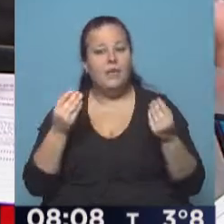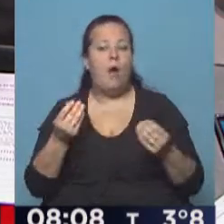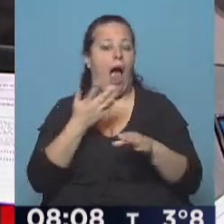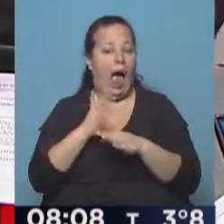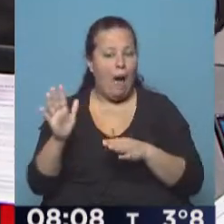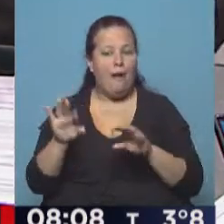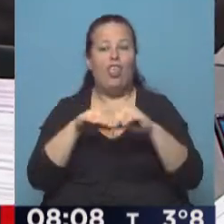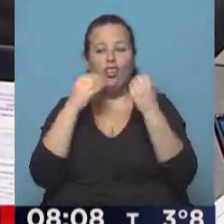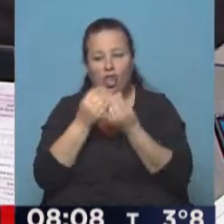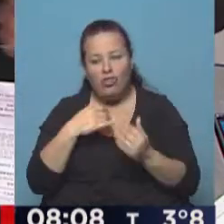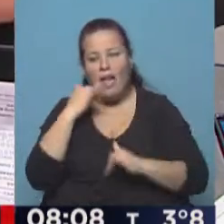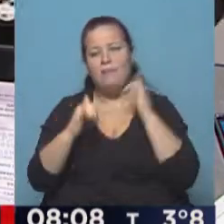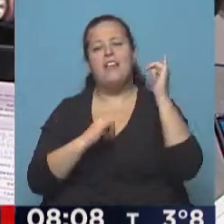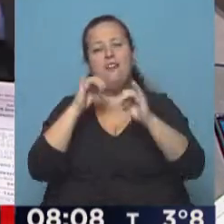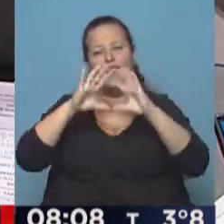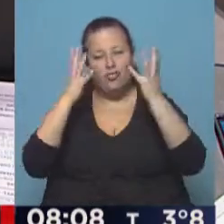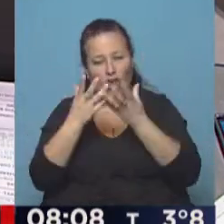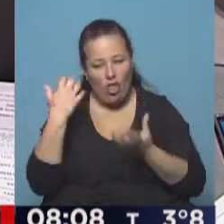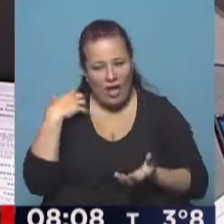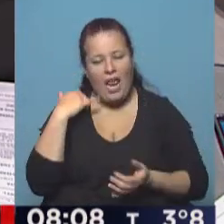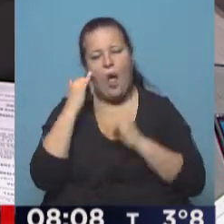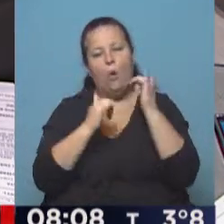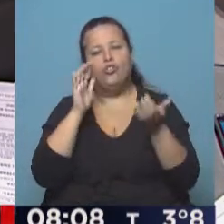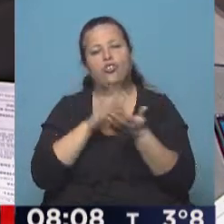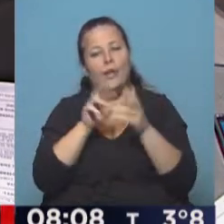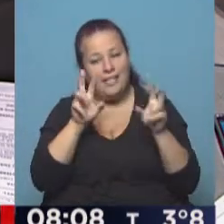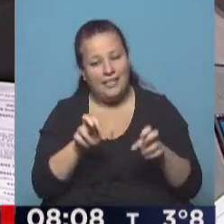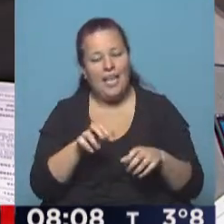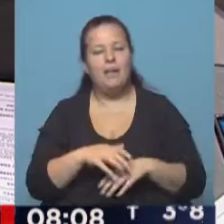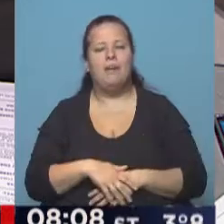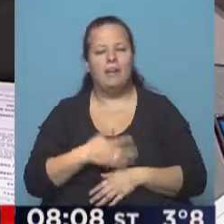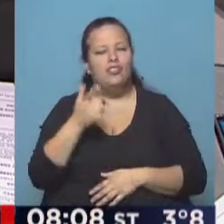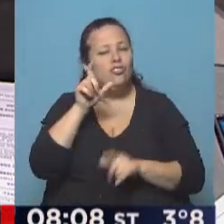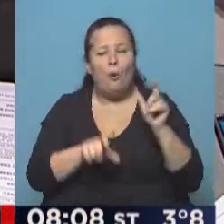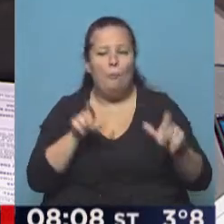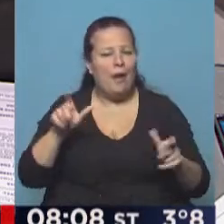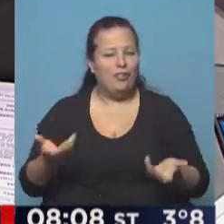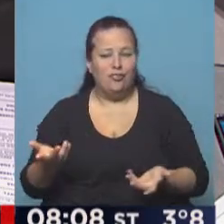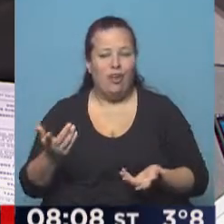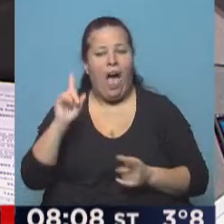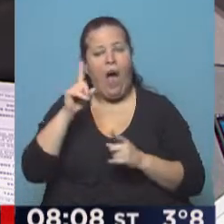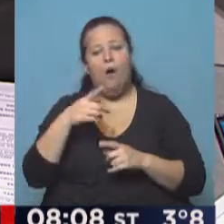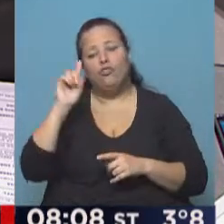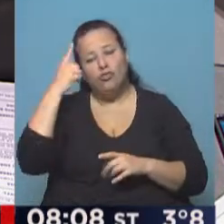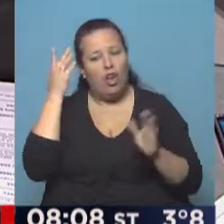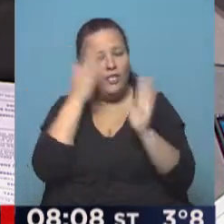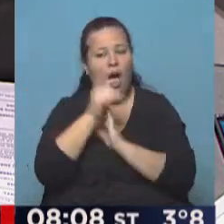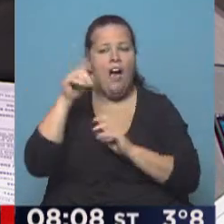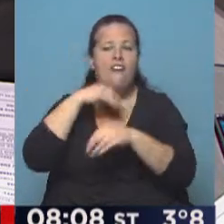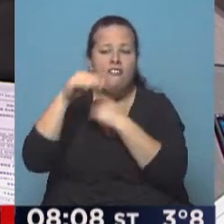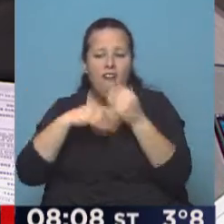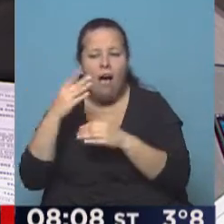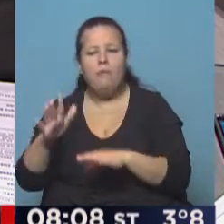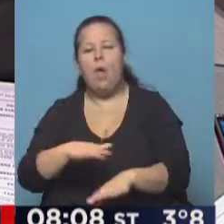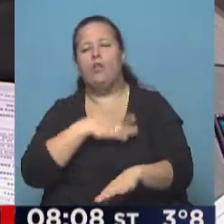Más allá de los números que uno da en forma general, refiriéndonos al tema, son almas humanas que muchos se van solos, otros van con las familias después de